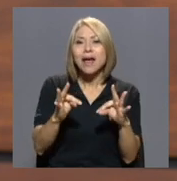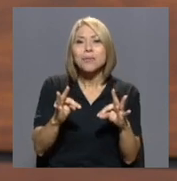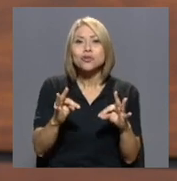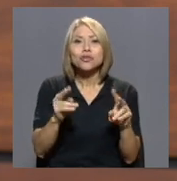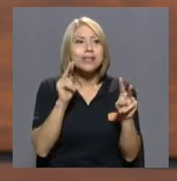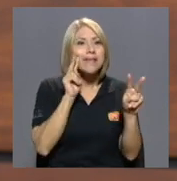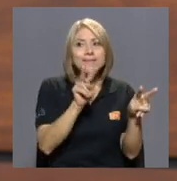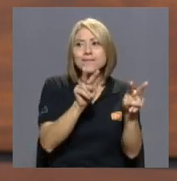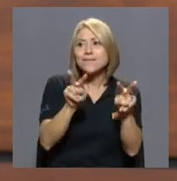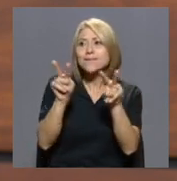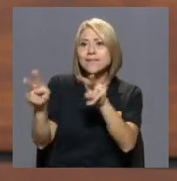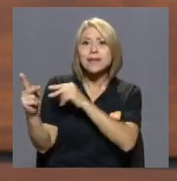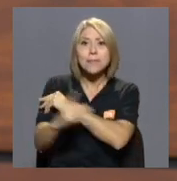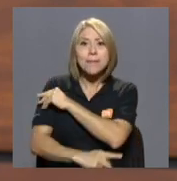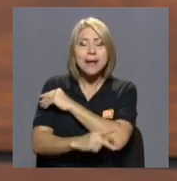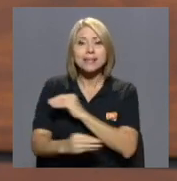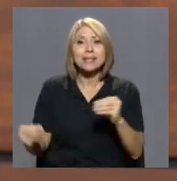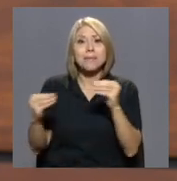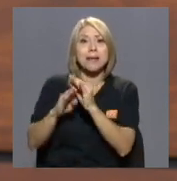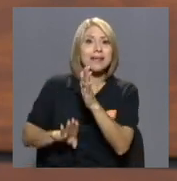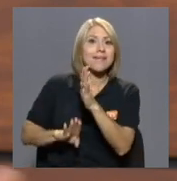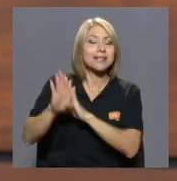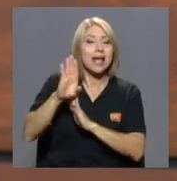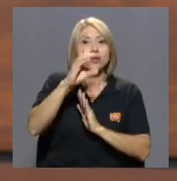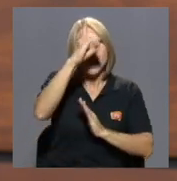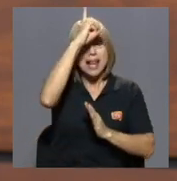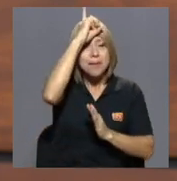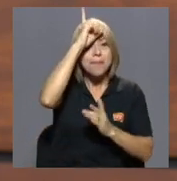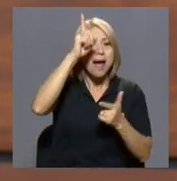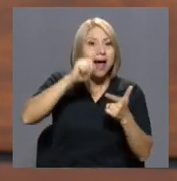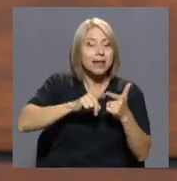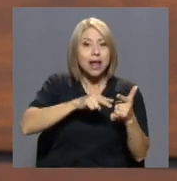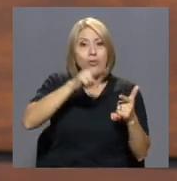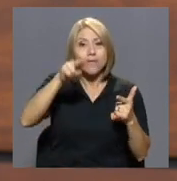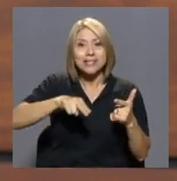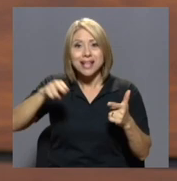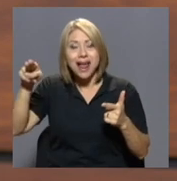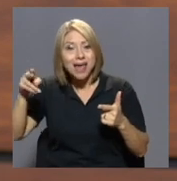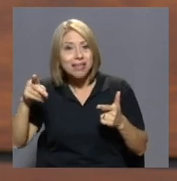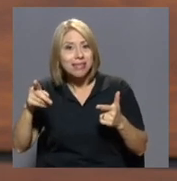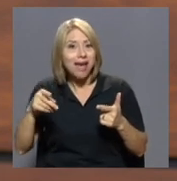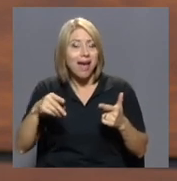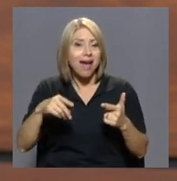de los países más avanzados en esto, de Alemania, de Nueva Zelanda, que tiene un sistema